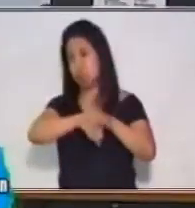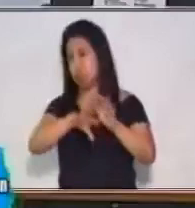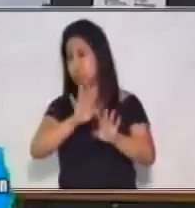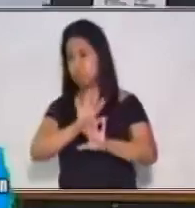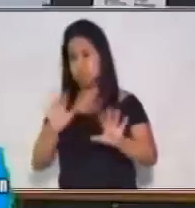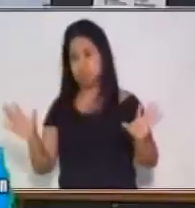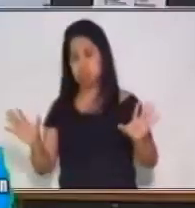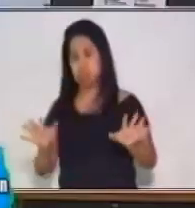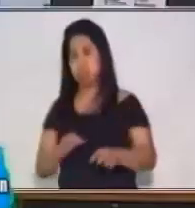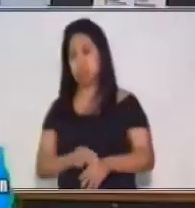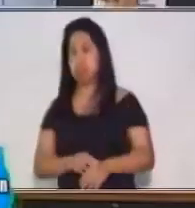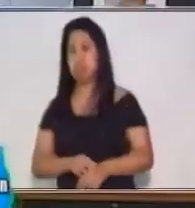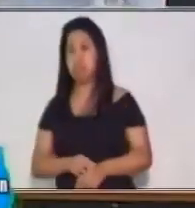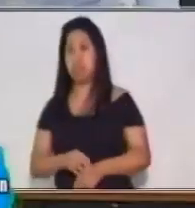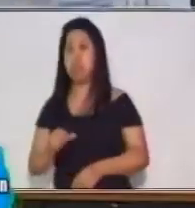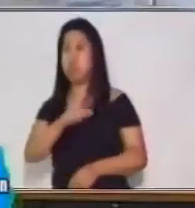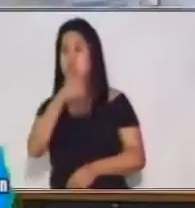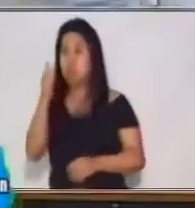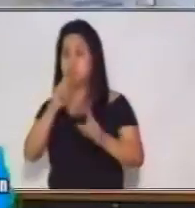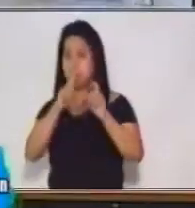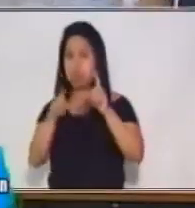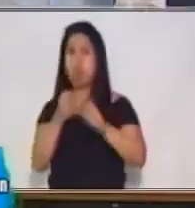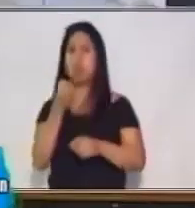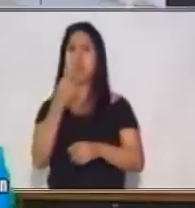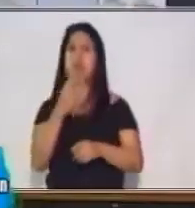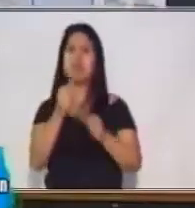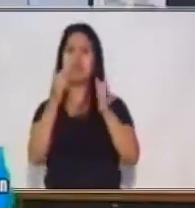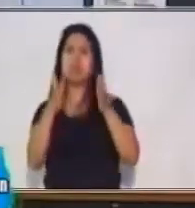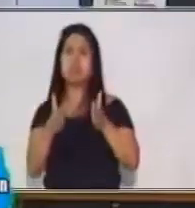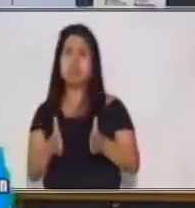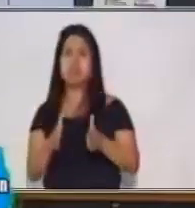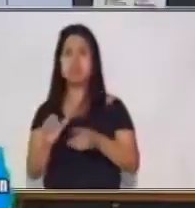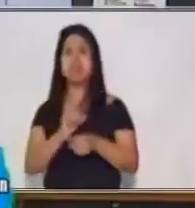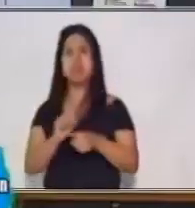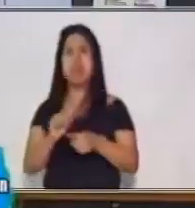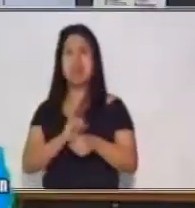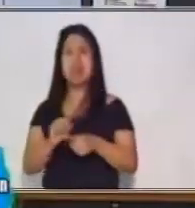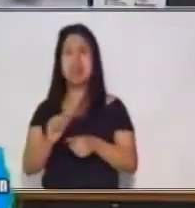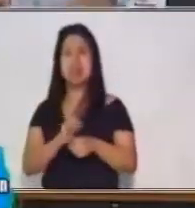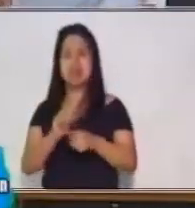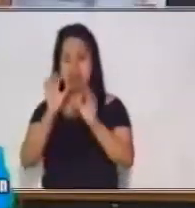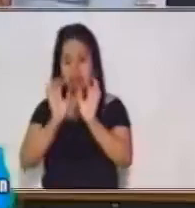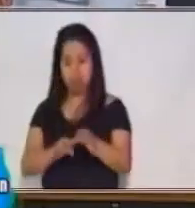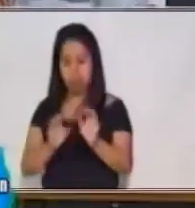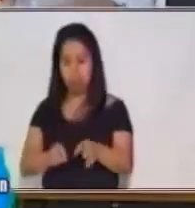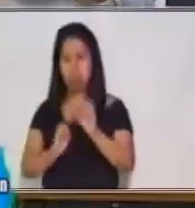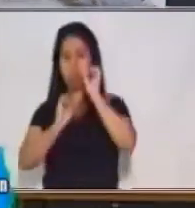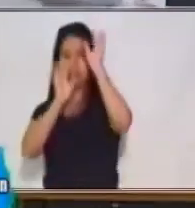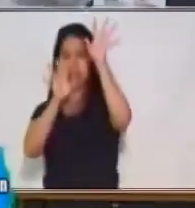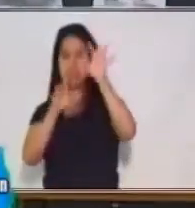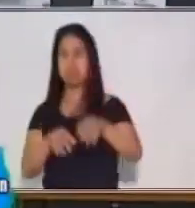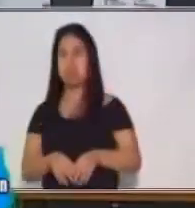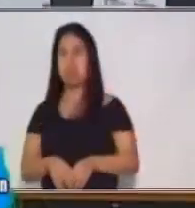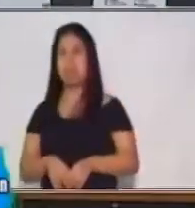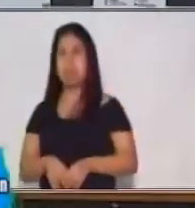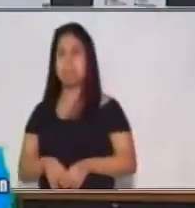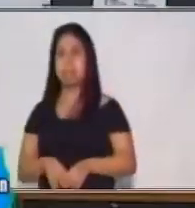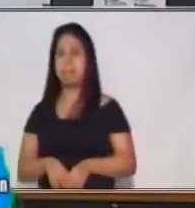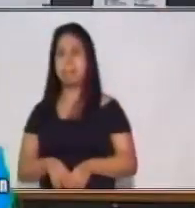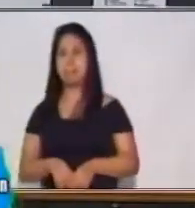Muy bien, entonces, ahora vamos con la siguiente pregunta. Entonces respondemos aquí, una persona o un